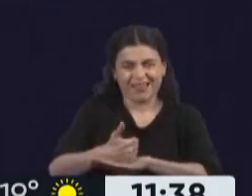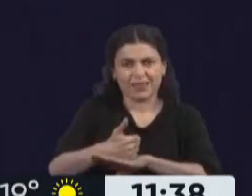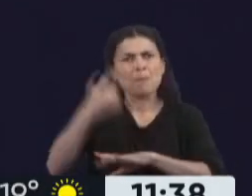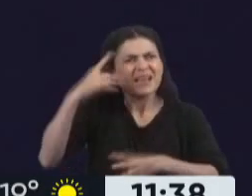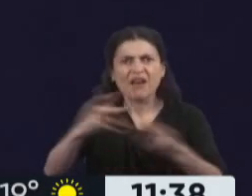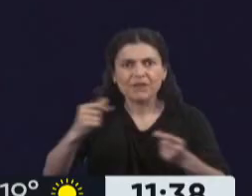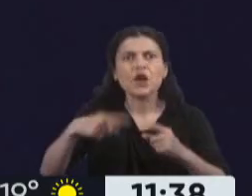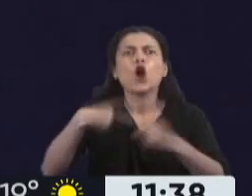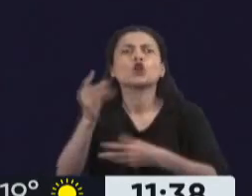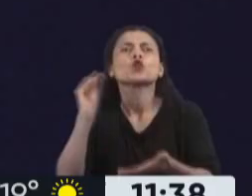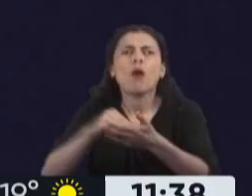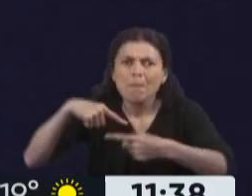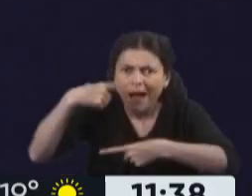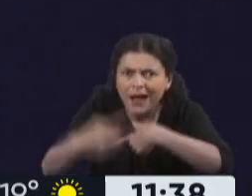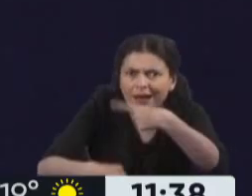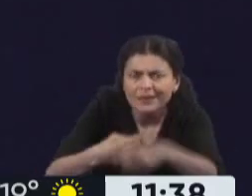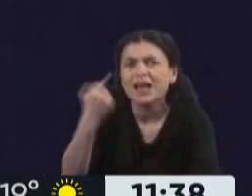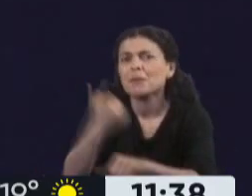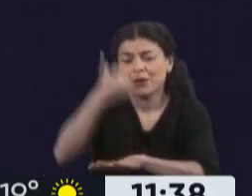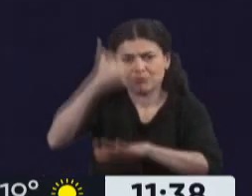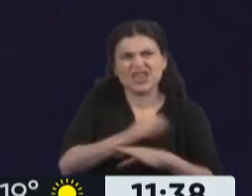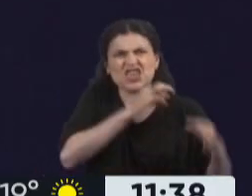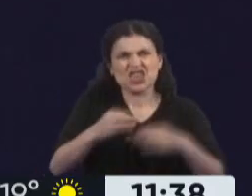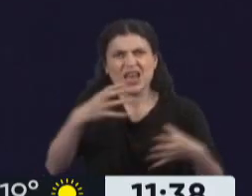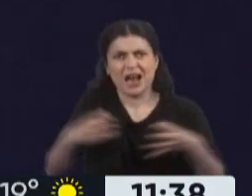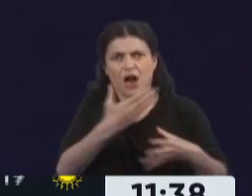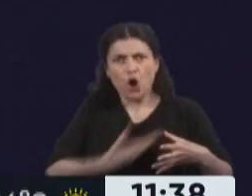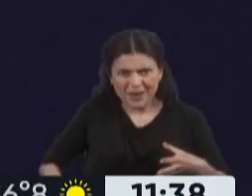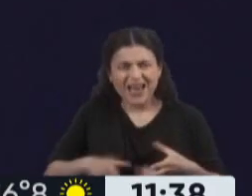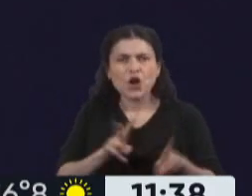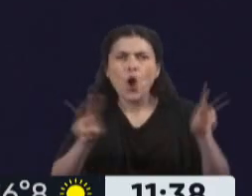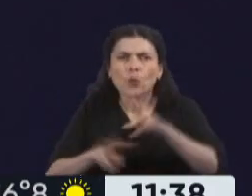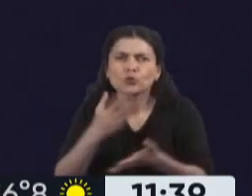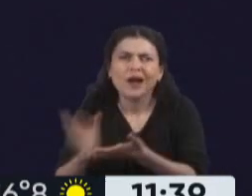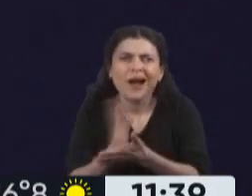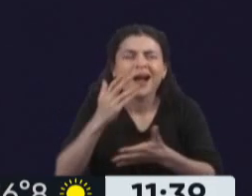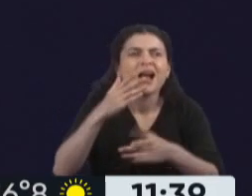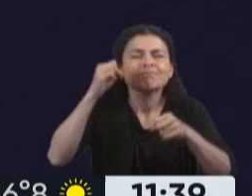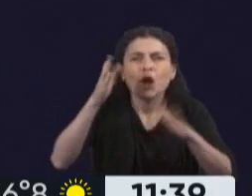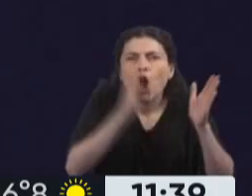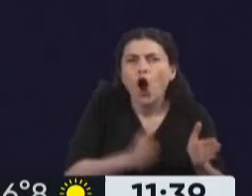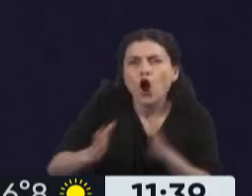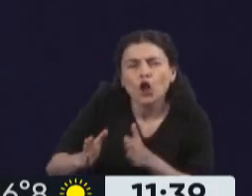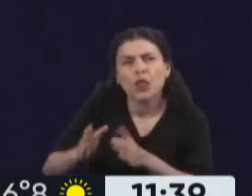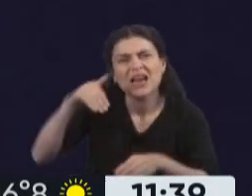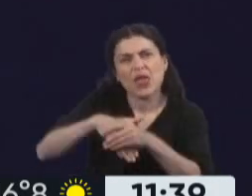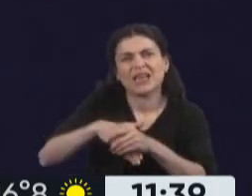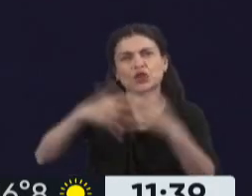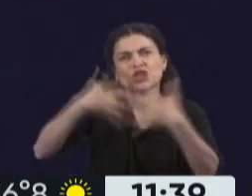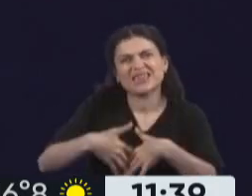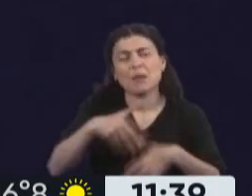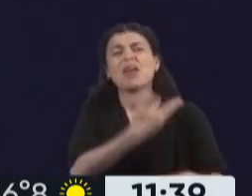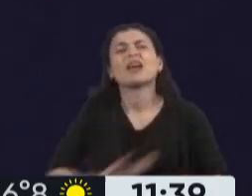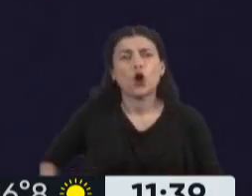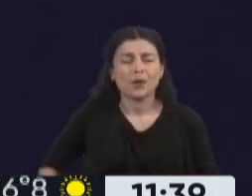limpiando toda la porquería, la basura y las bombas que nos han dejado de herencia, de regalito, el gobierno anterior. El